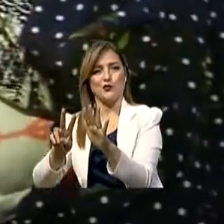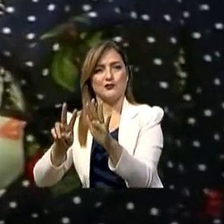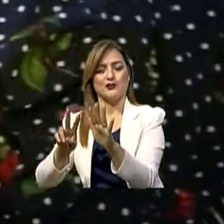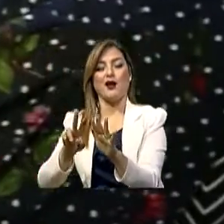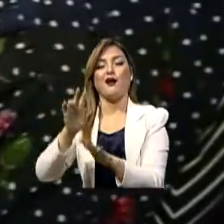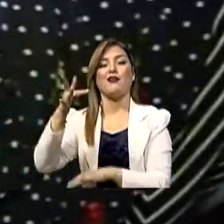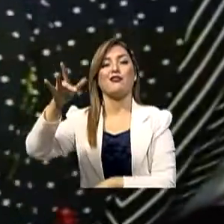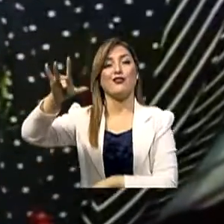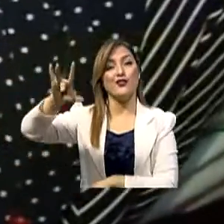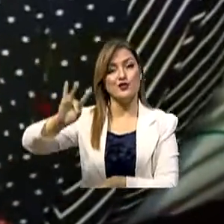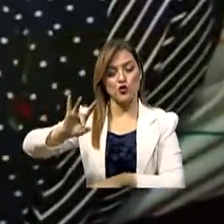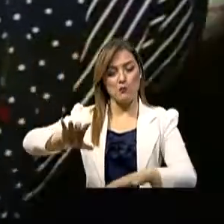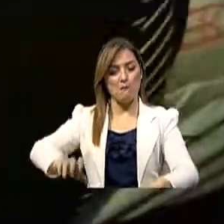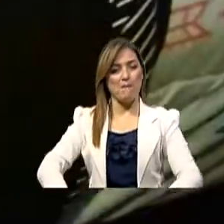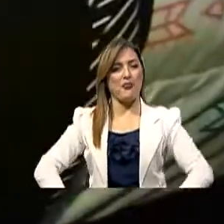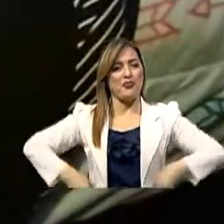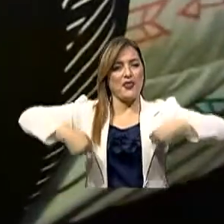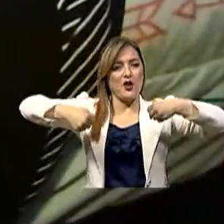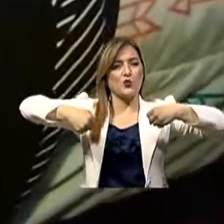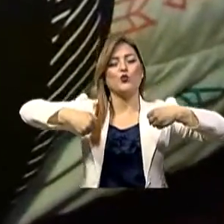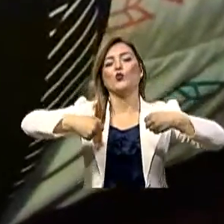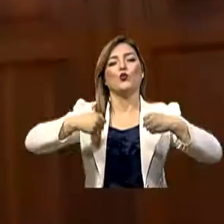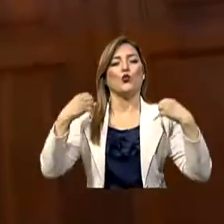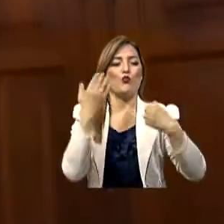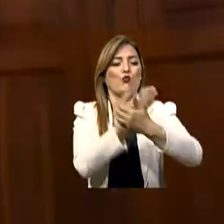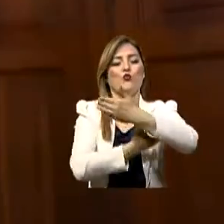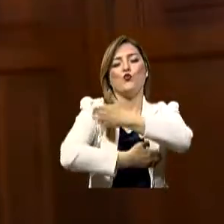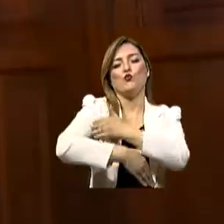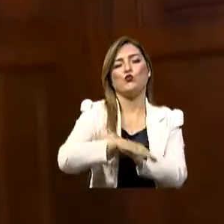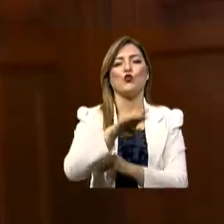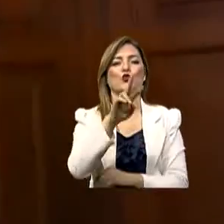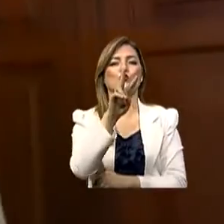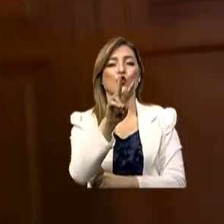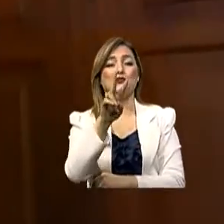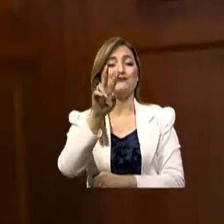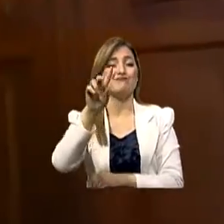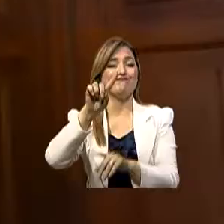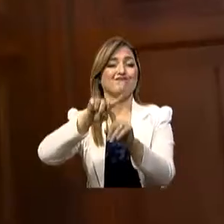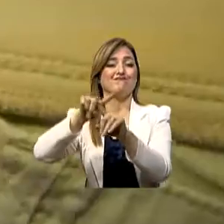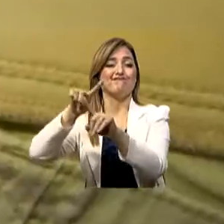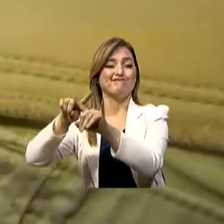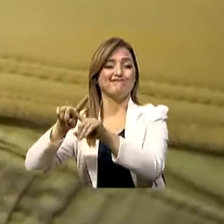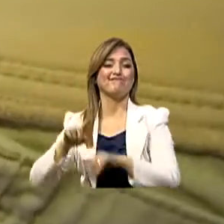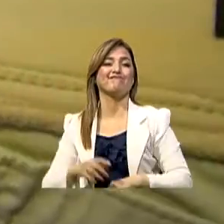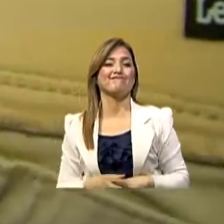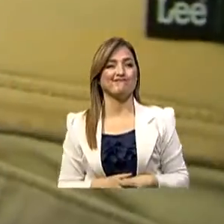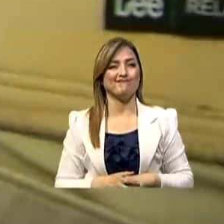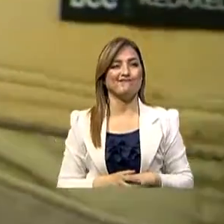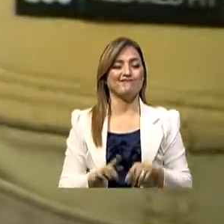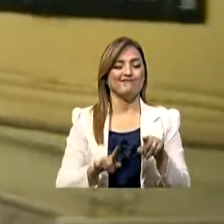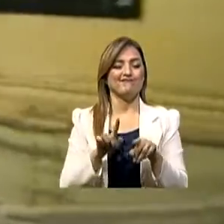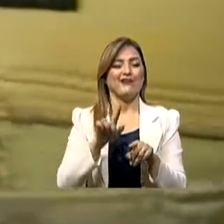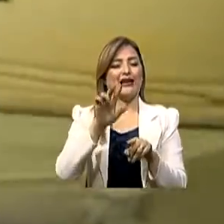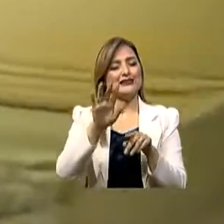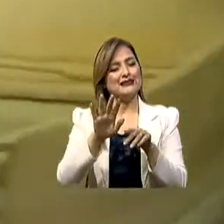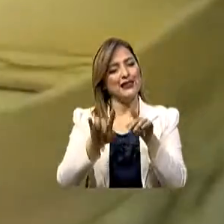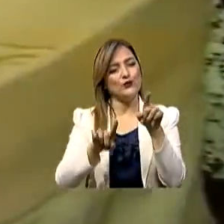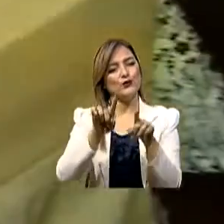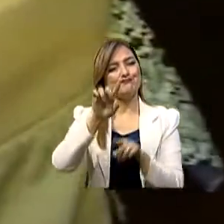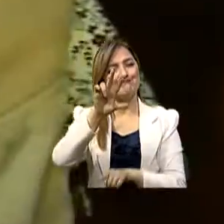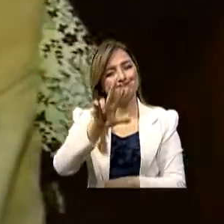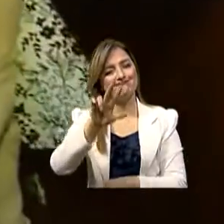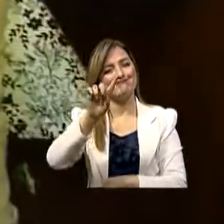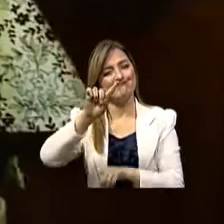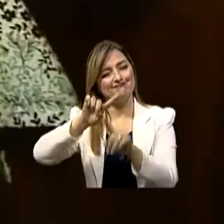18 en pantalón en blusa de voy a ponerme 2x tenía ciertas texturas hasta 3x realmente